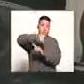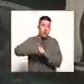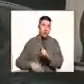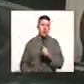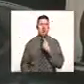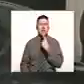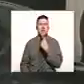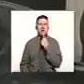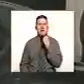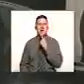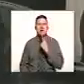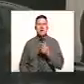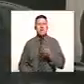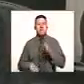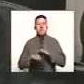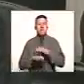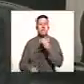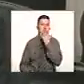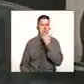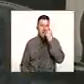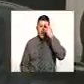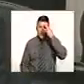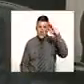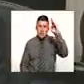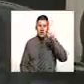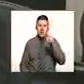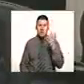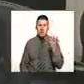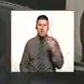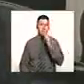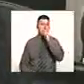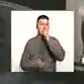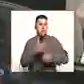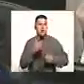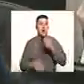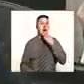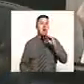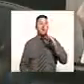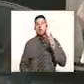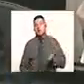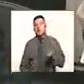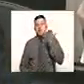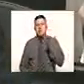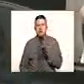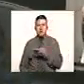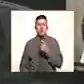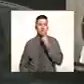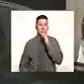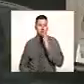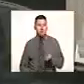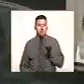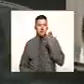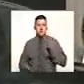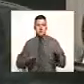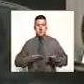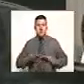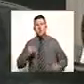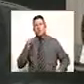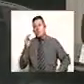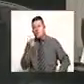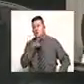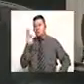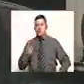diciendo mentiras sobre lo que ocurrió en México cuando se puso este impuesto, y diciendo además que este es un impuesto sobre los tenderos.